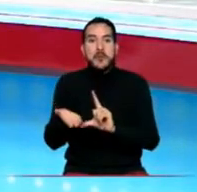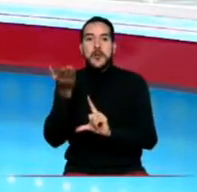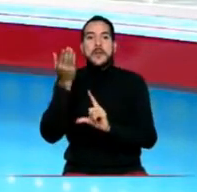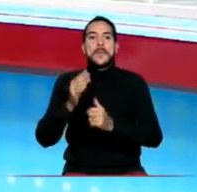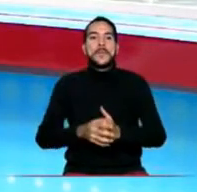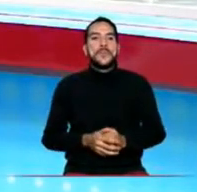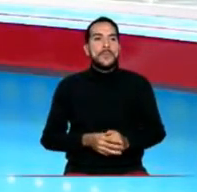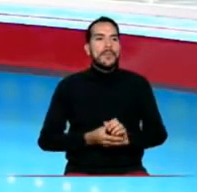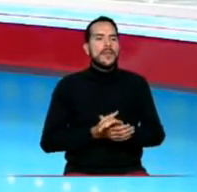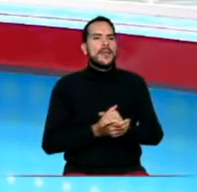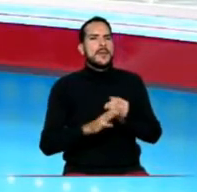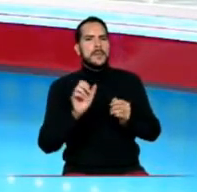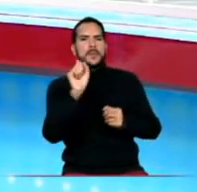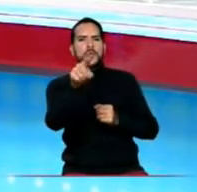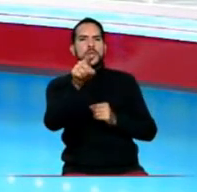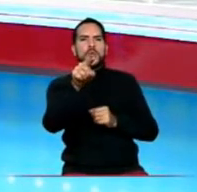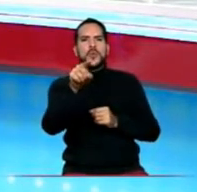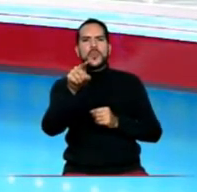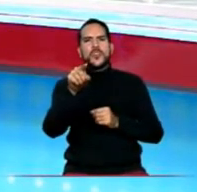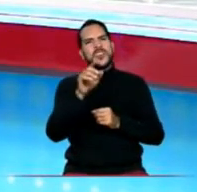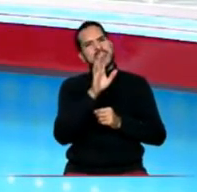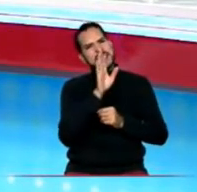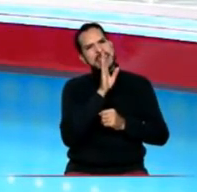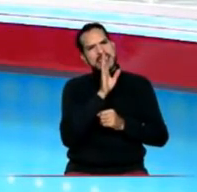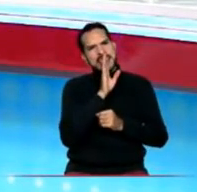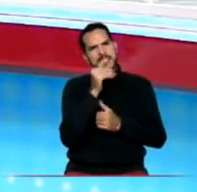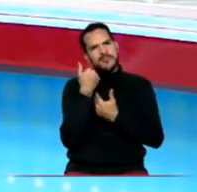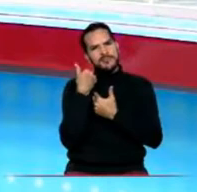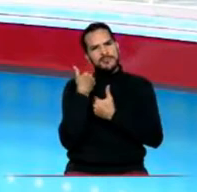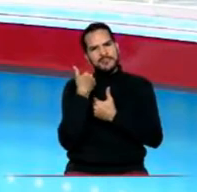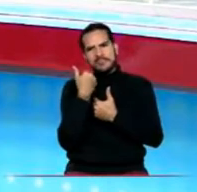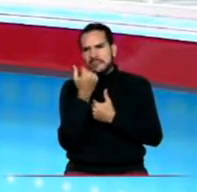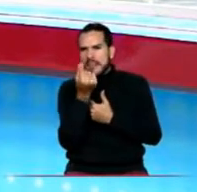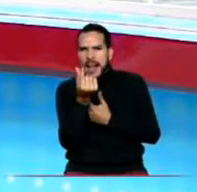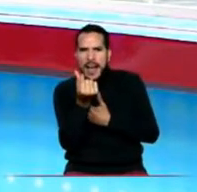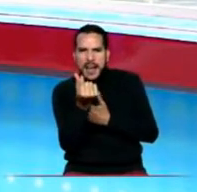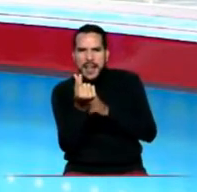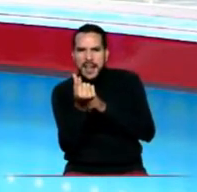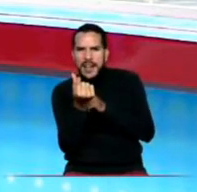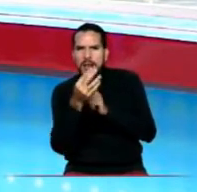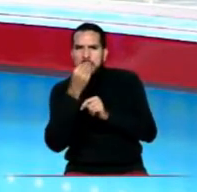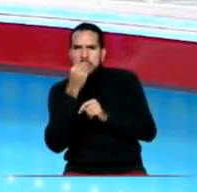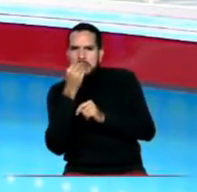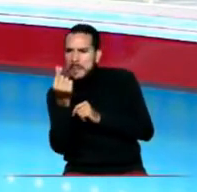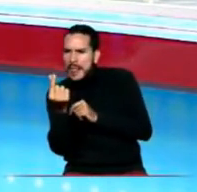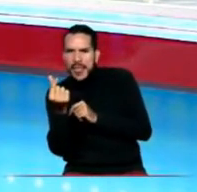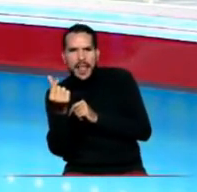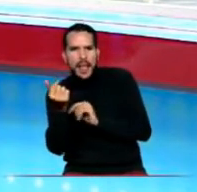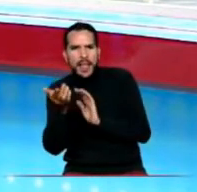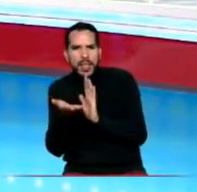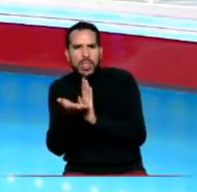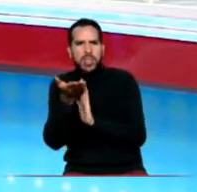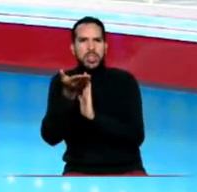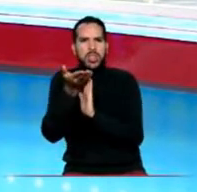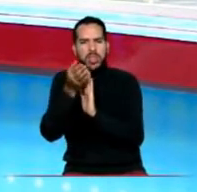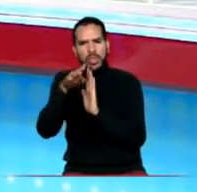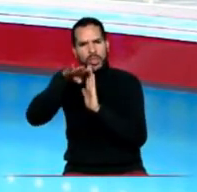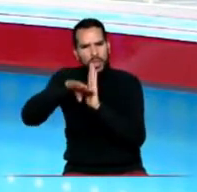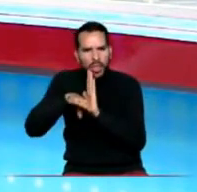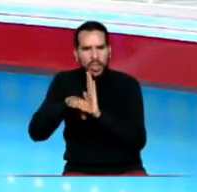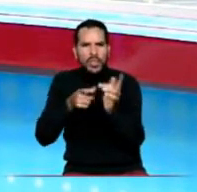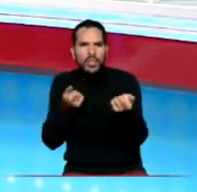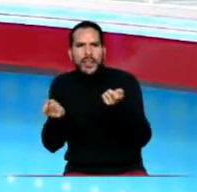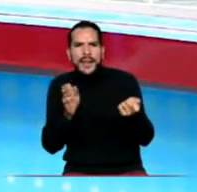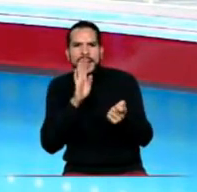el precio en los alimentos? Porque a veces vamos a algunos sitios donde pues notamos que está muy alto el precio, por ejemplo, de lo básico, de un